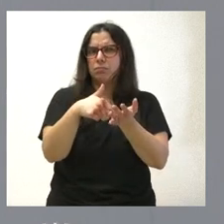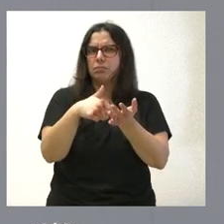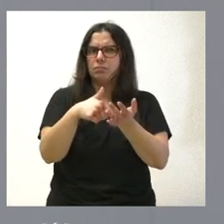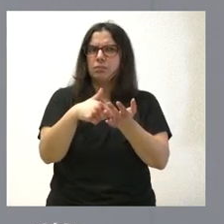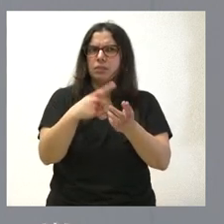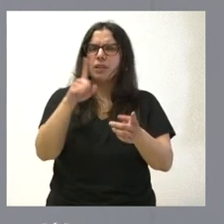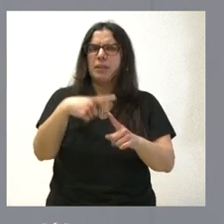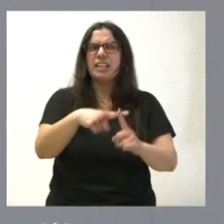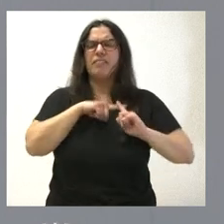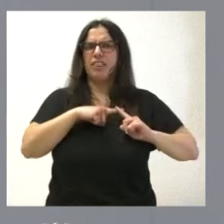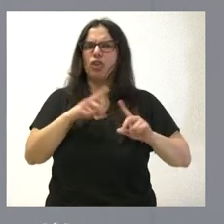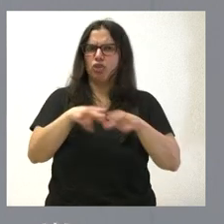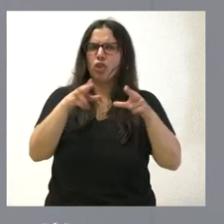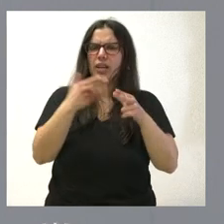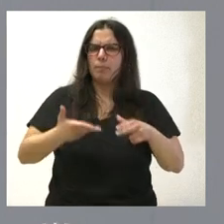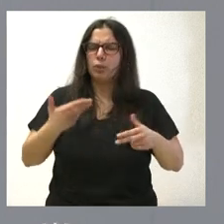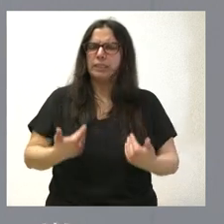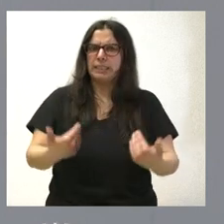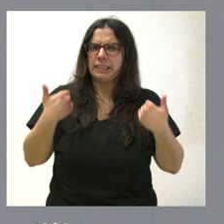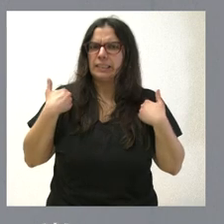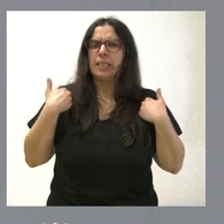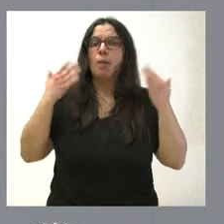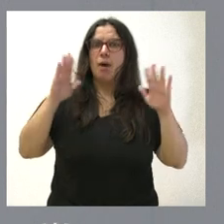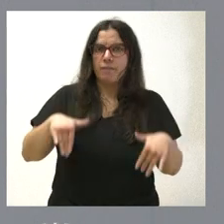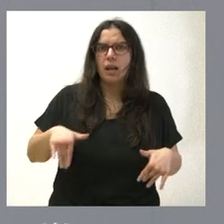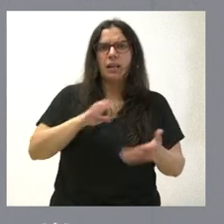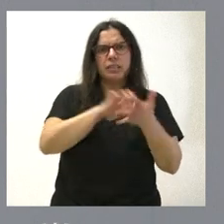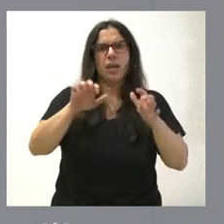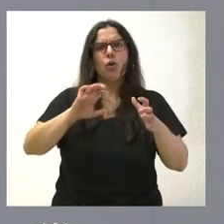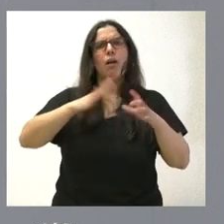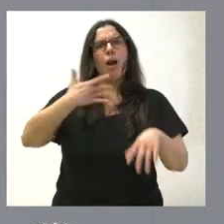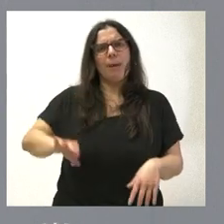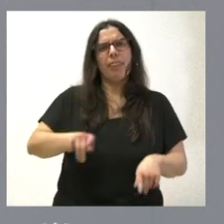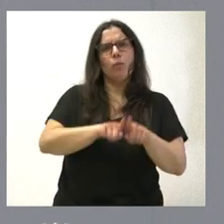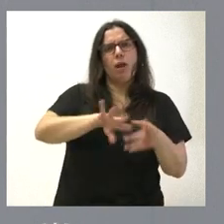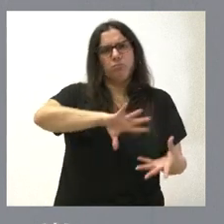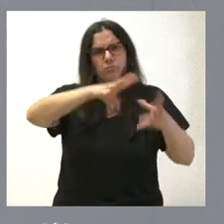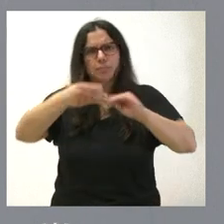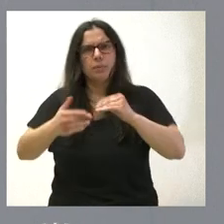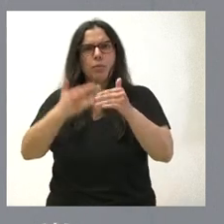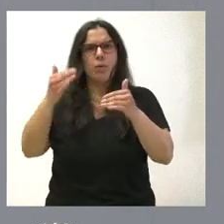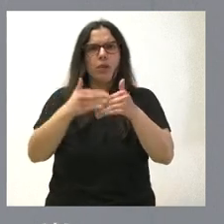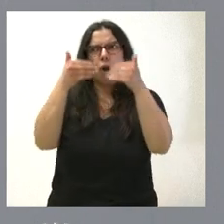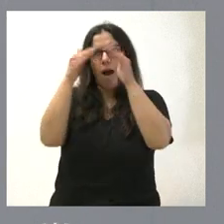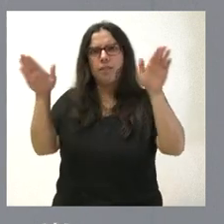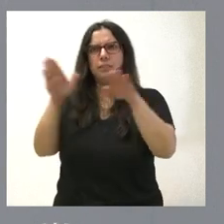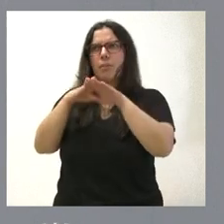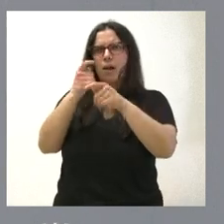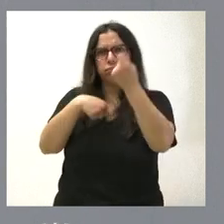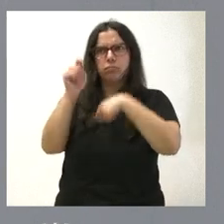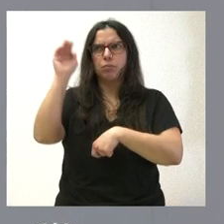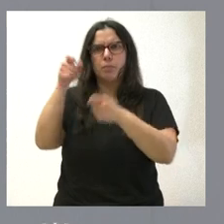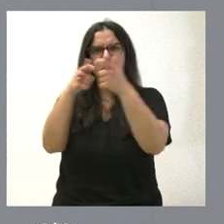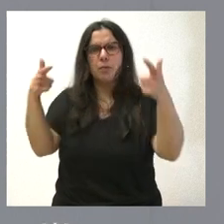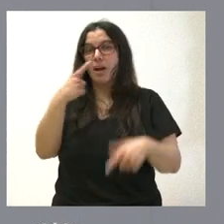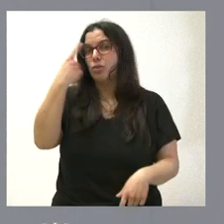sociales importantes pero lo cierto Es que Castillo ha sido capaz de modernizarse de abrirse más a Europa de exportar más de convertirse el año